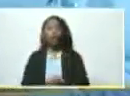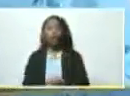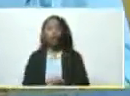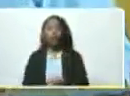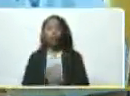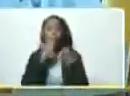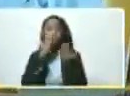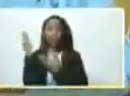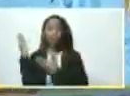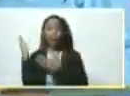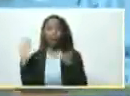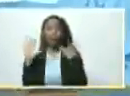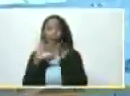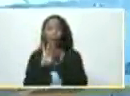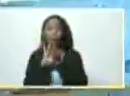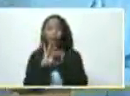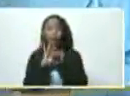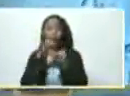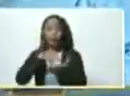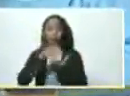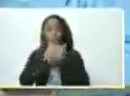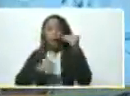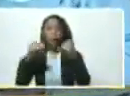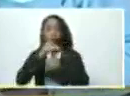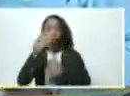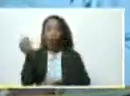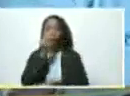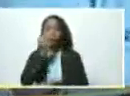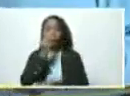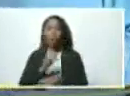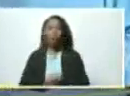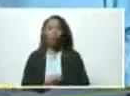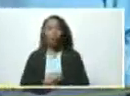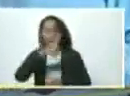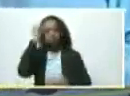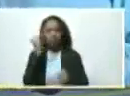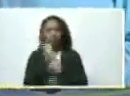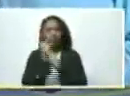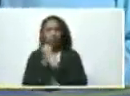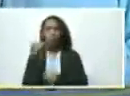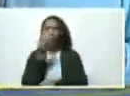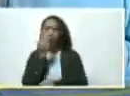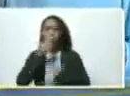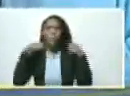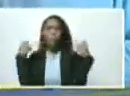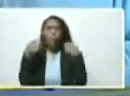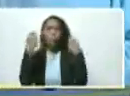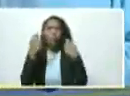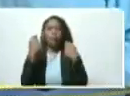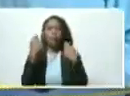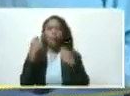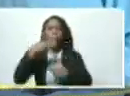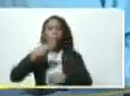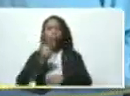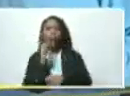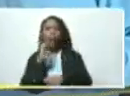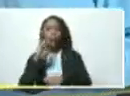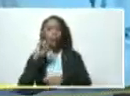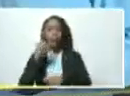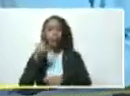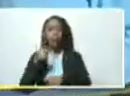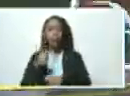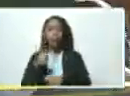estamos enlazados con el Estado Mayor de Alimentación, trabajamos con los comedores populares y el PAE, que son las escuelitas de los